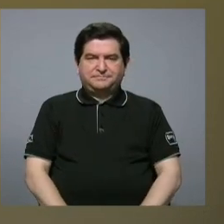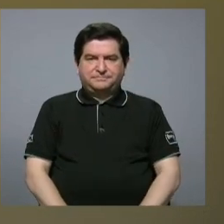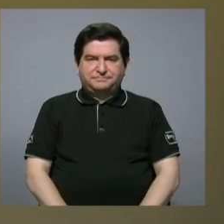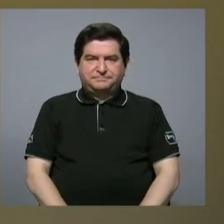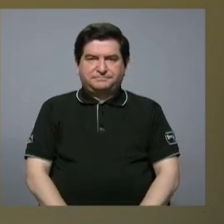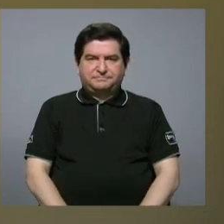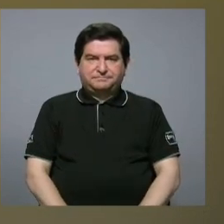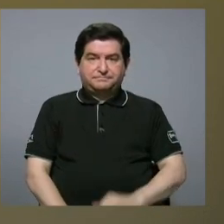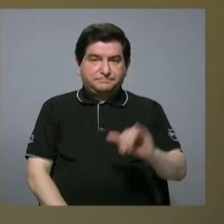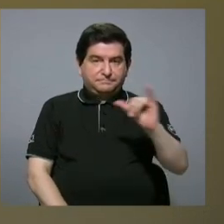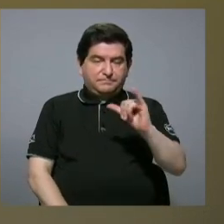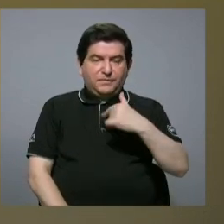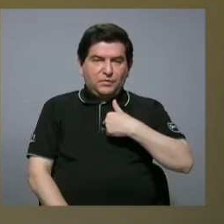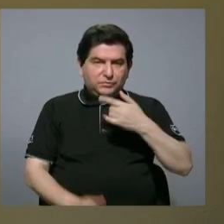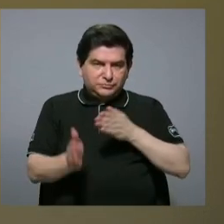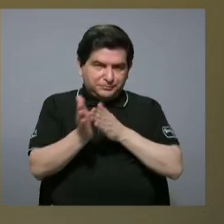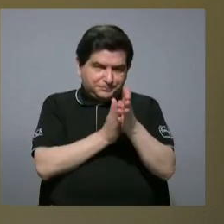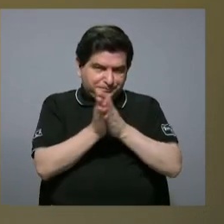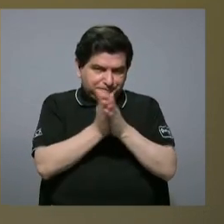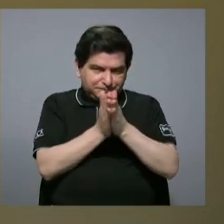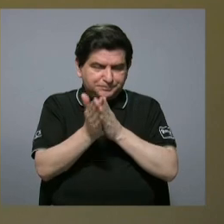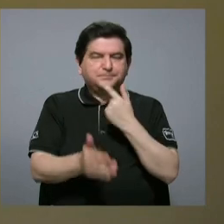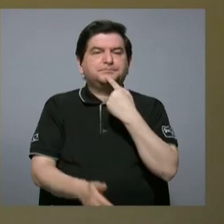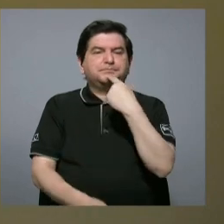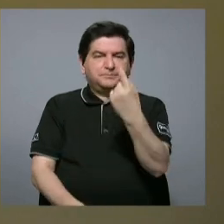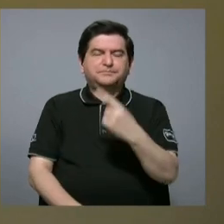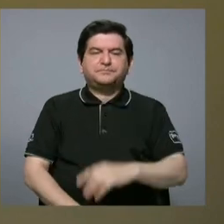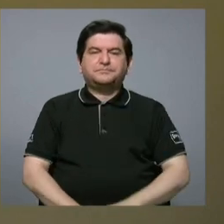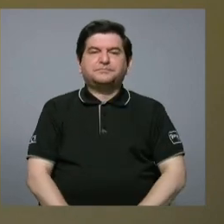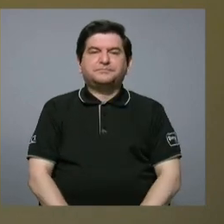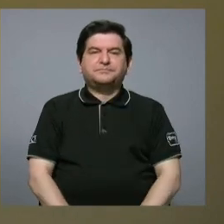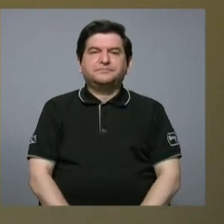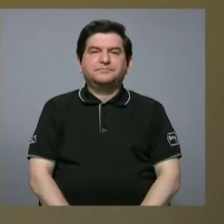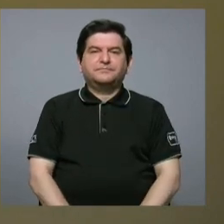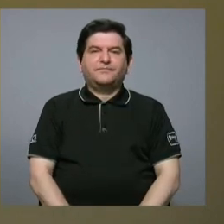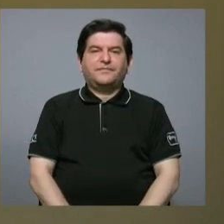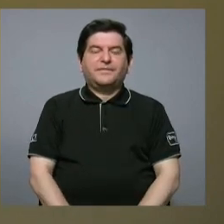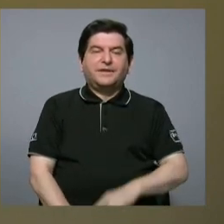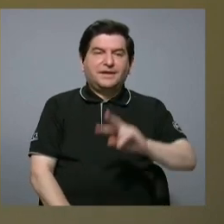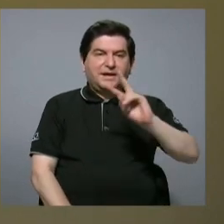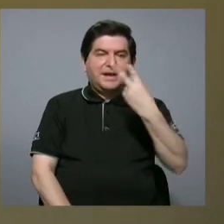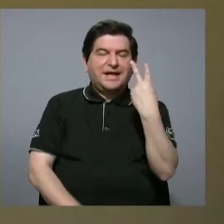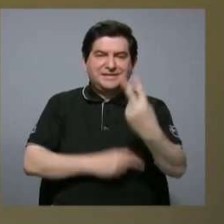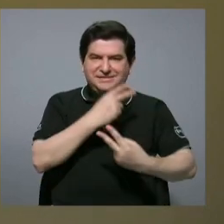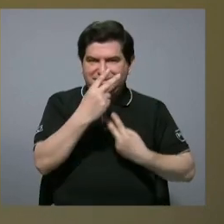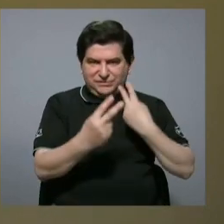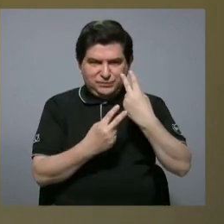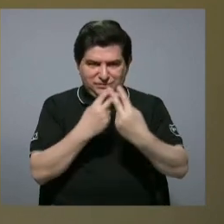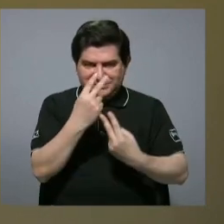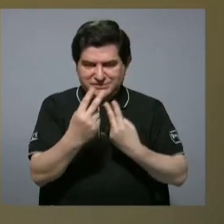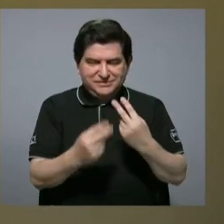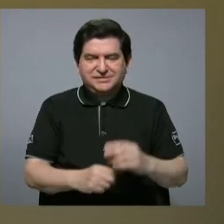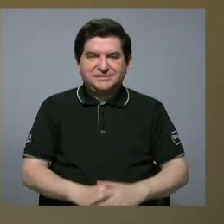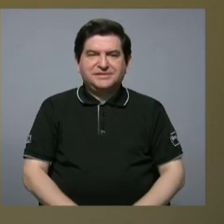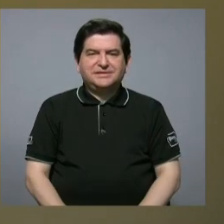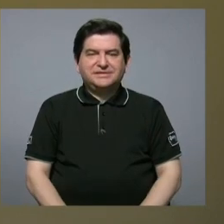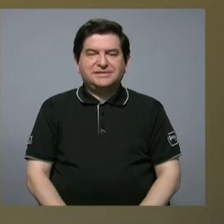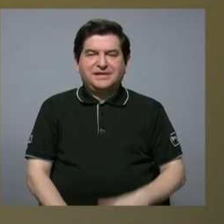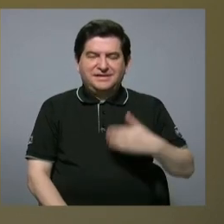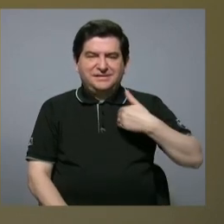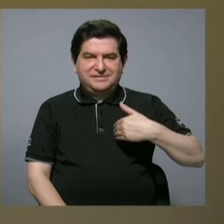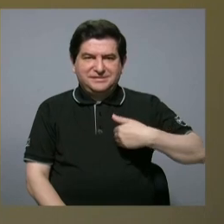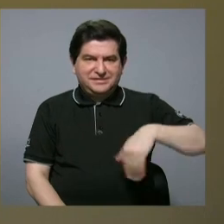pero también quiero aprovechar para decir que esta segunda visita de don